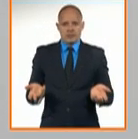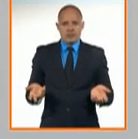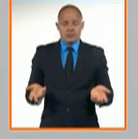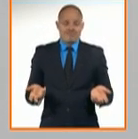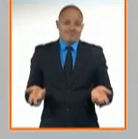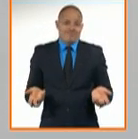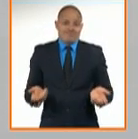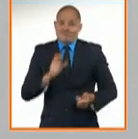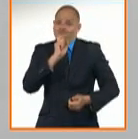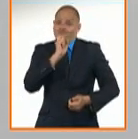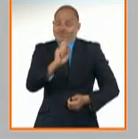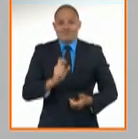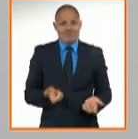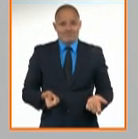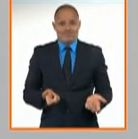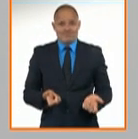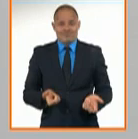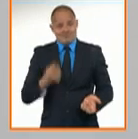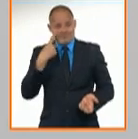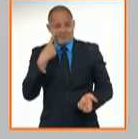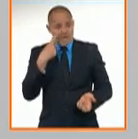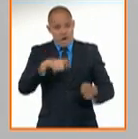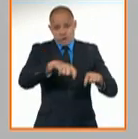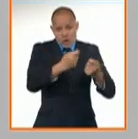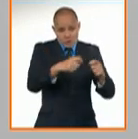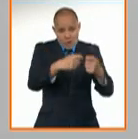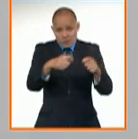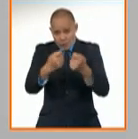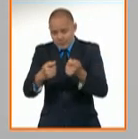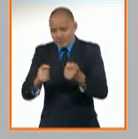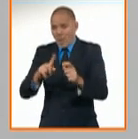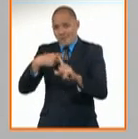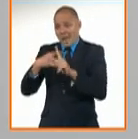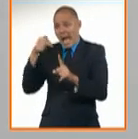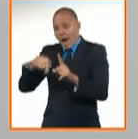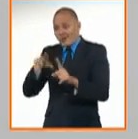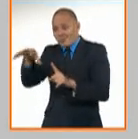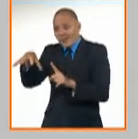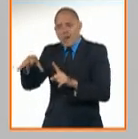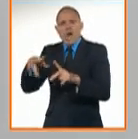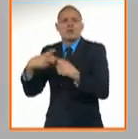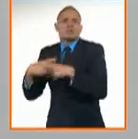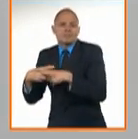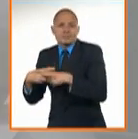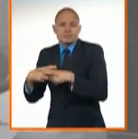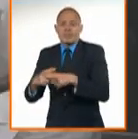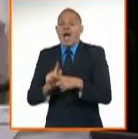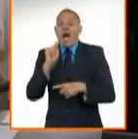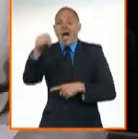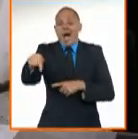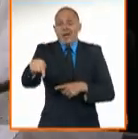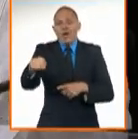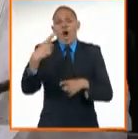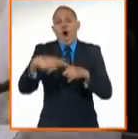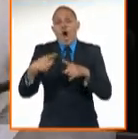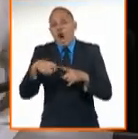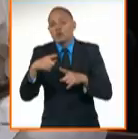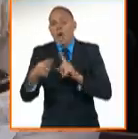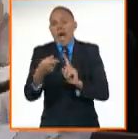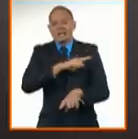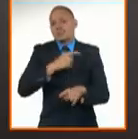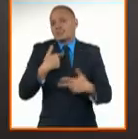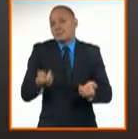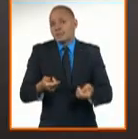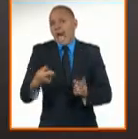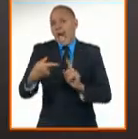estás dando mantenimiento tiene saber y encima de eso te sale un bloque que no estaba planificado trayendo bloque ayer como ayer y